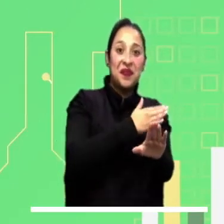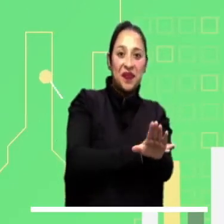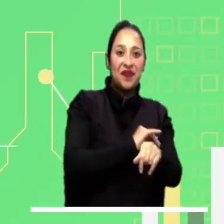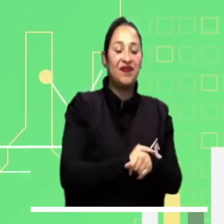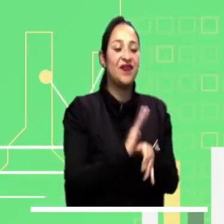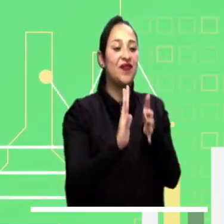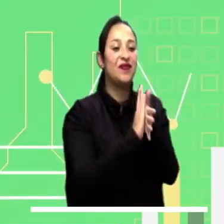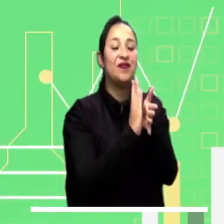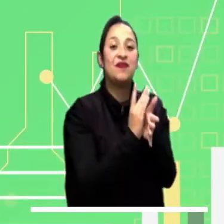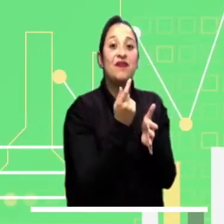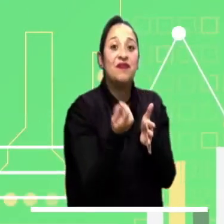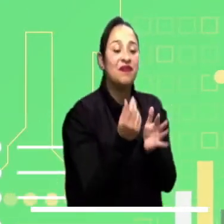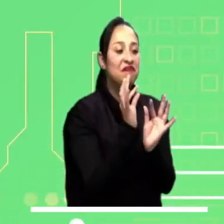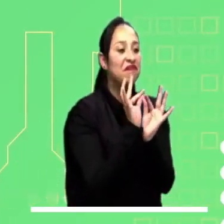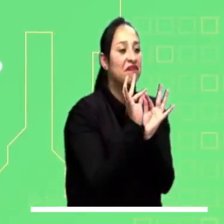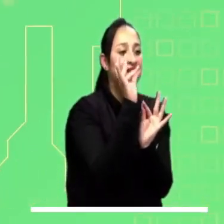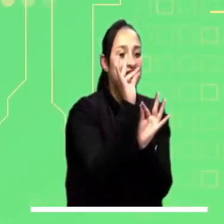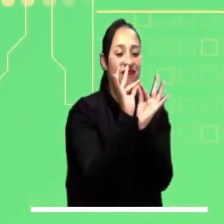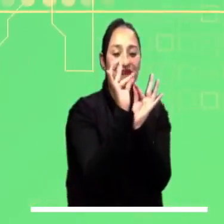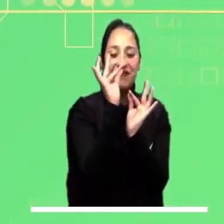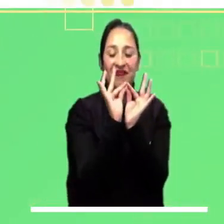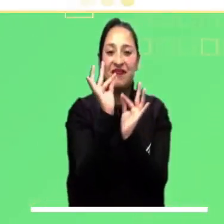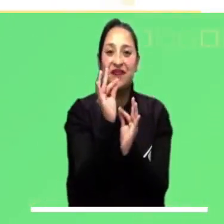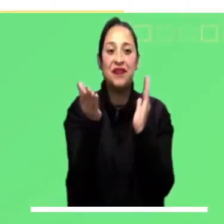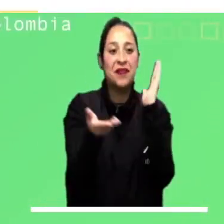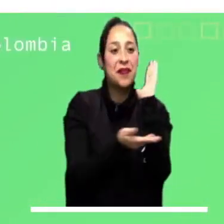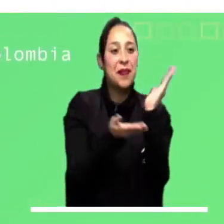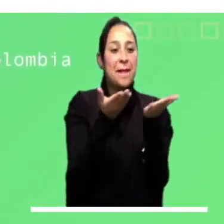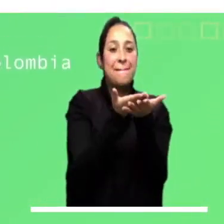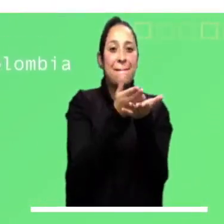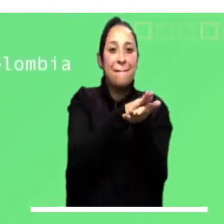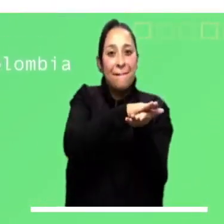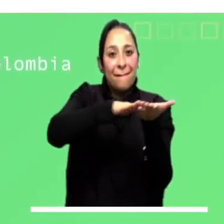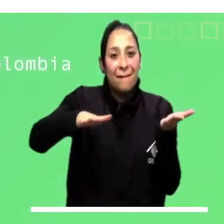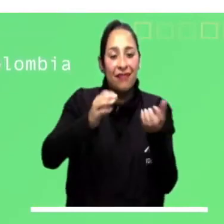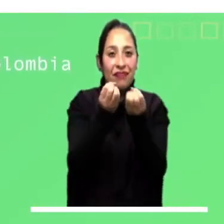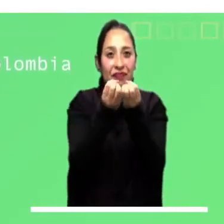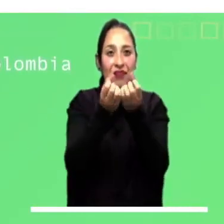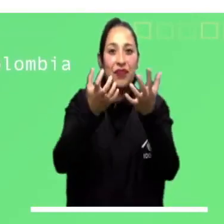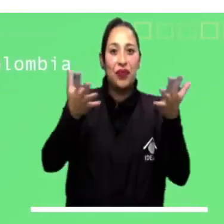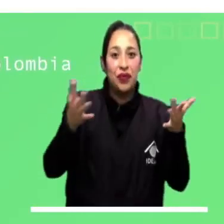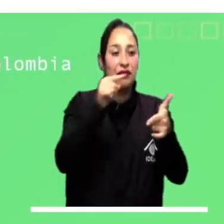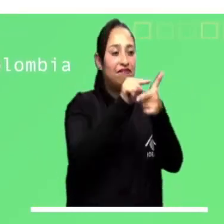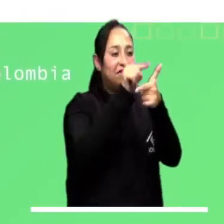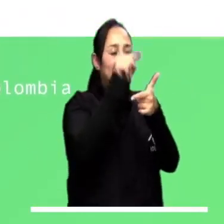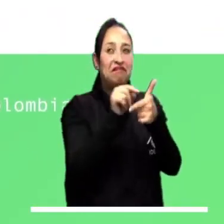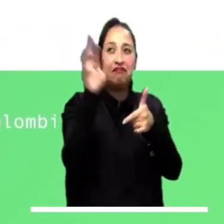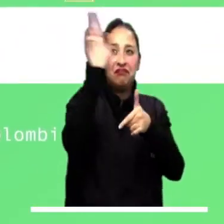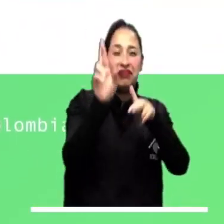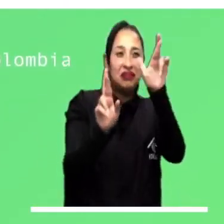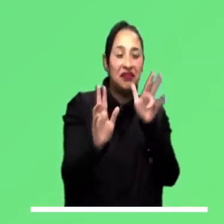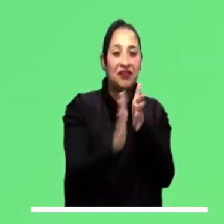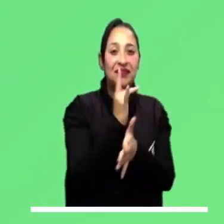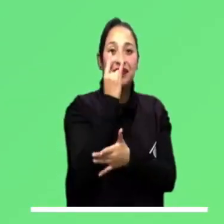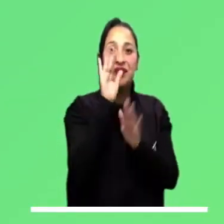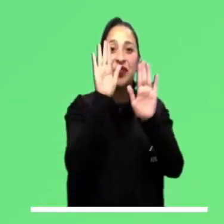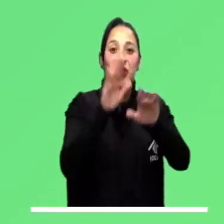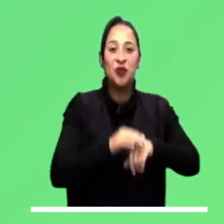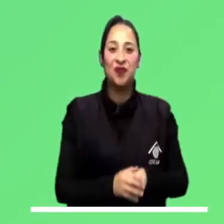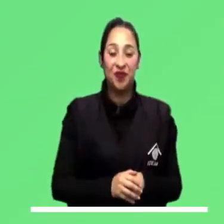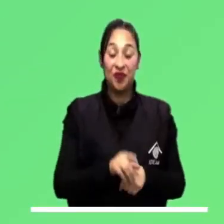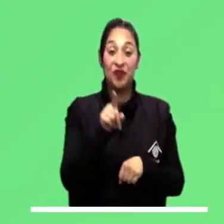Información detallada a nivel municipal, cifras de deforestación, estadísticas de rayos y otros datos de interés.